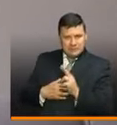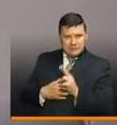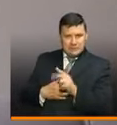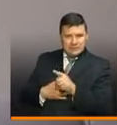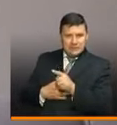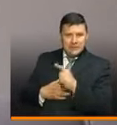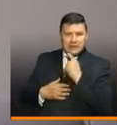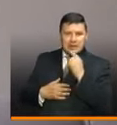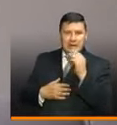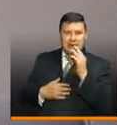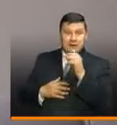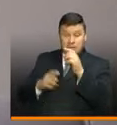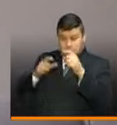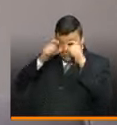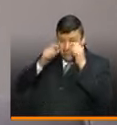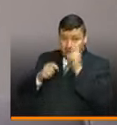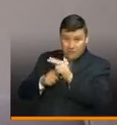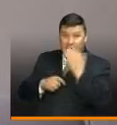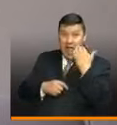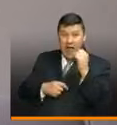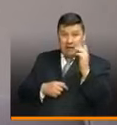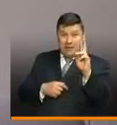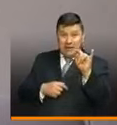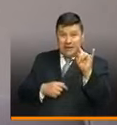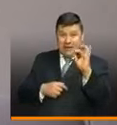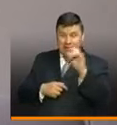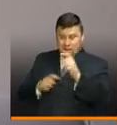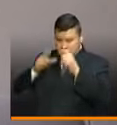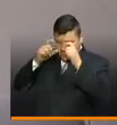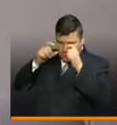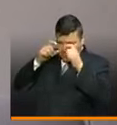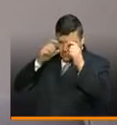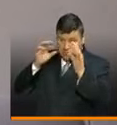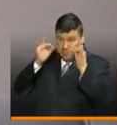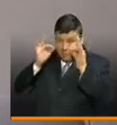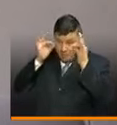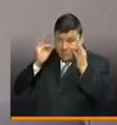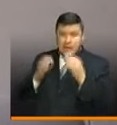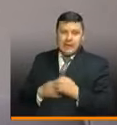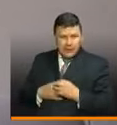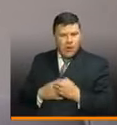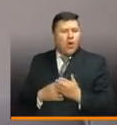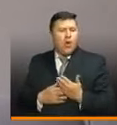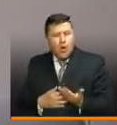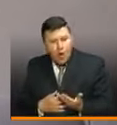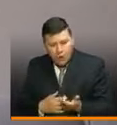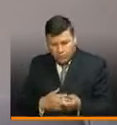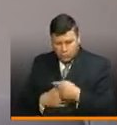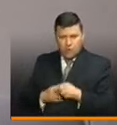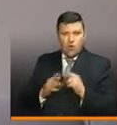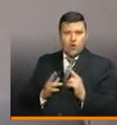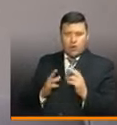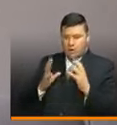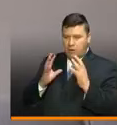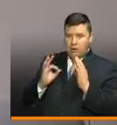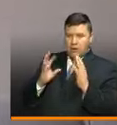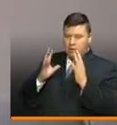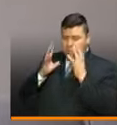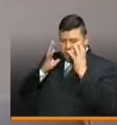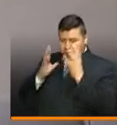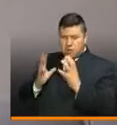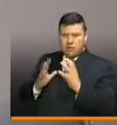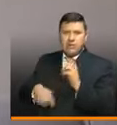está acomodando los lentes. Y otra de las cosas es que queremos que en la medida de lo posible sea cómodo y que se quiten